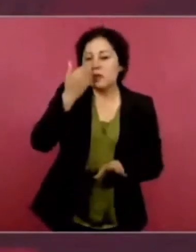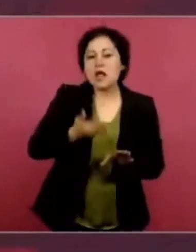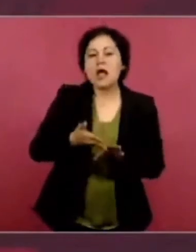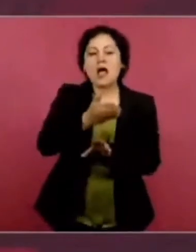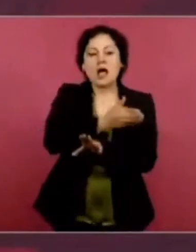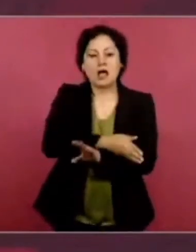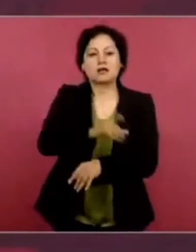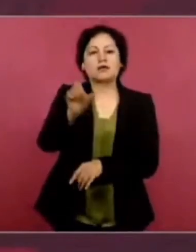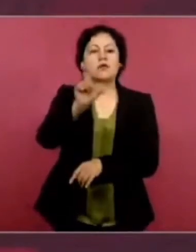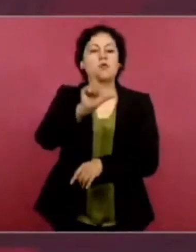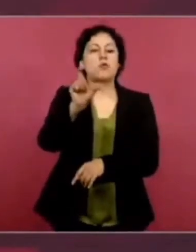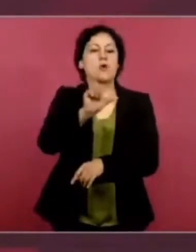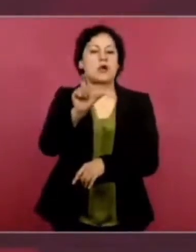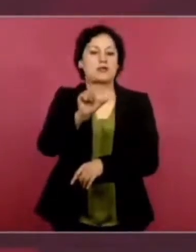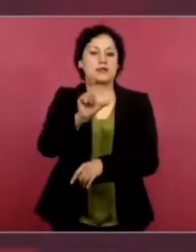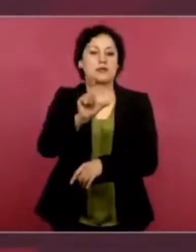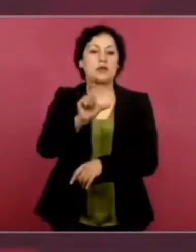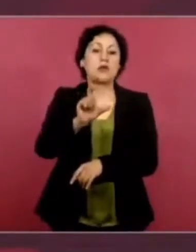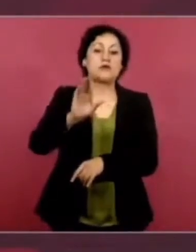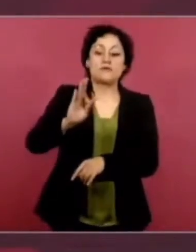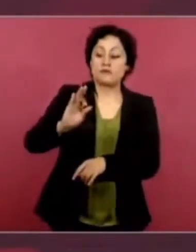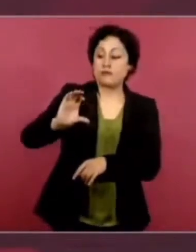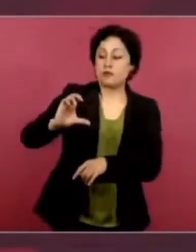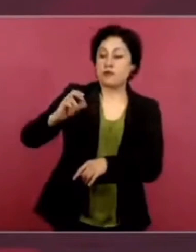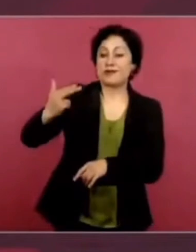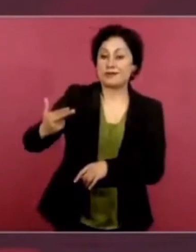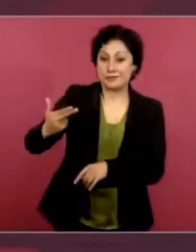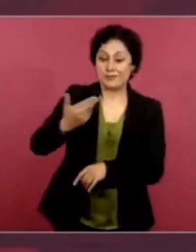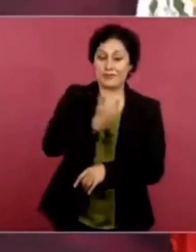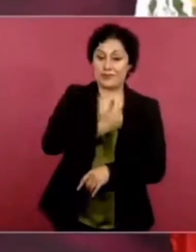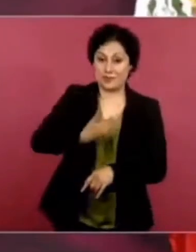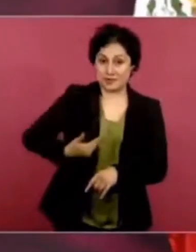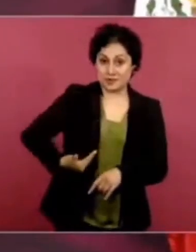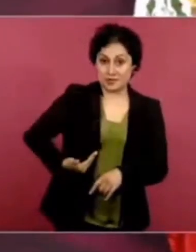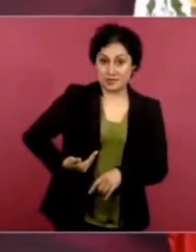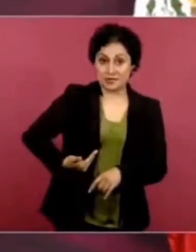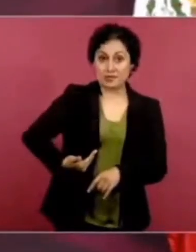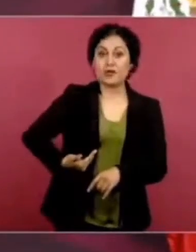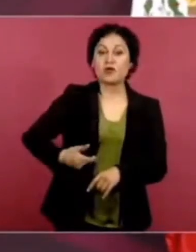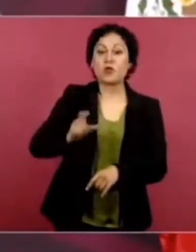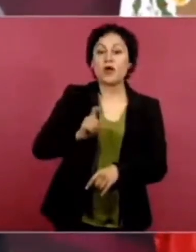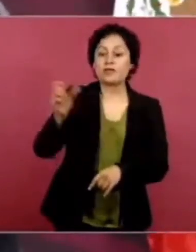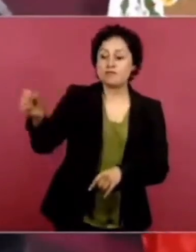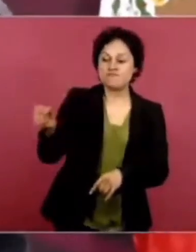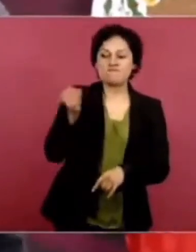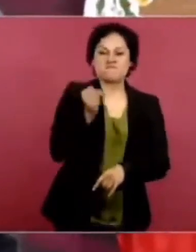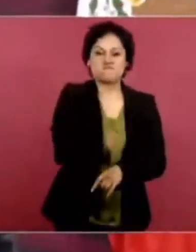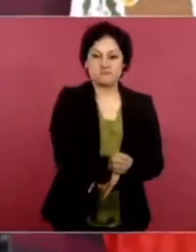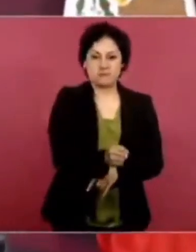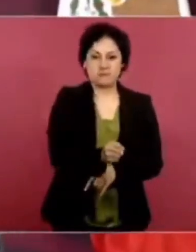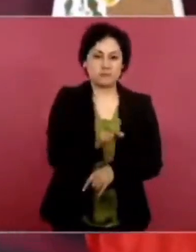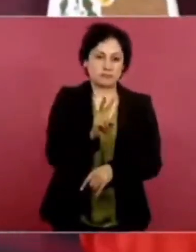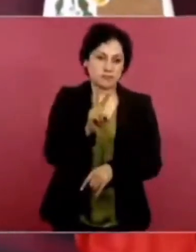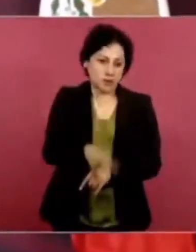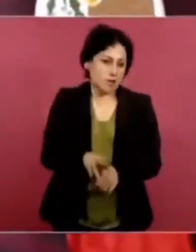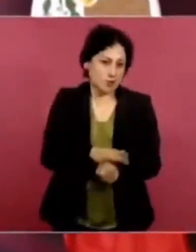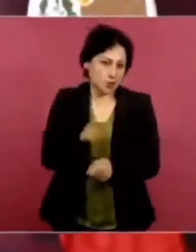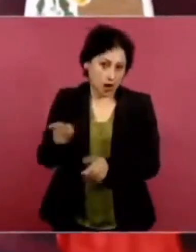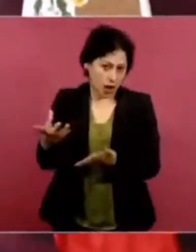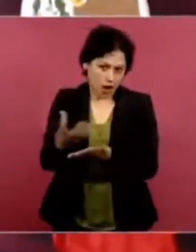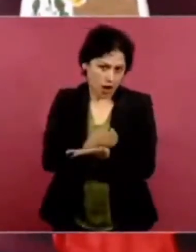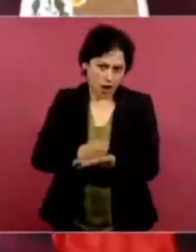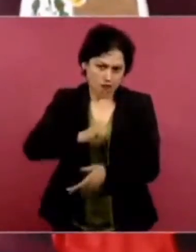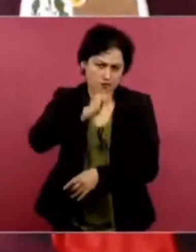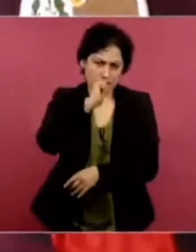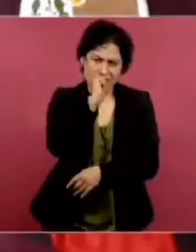después de que lo impusieron, porque él no ganó la presidencia, hubo un fraude, sin duda,